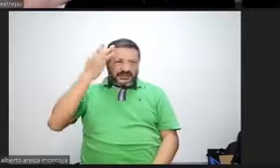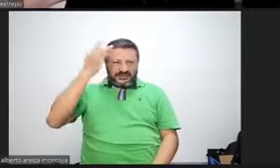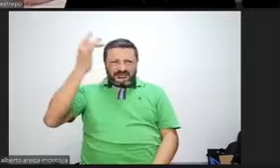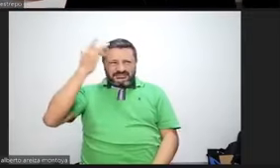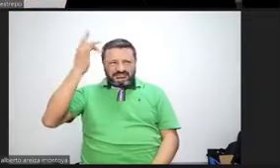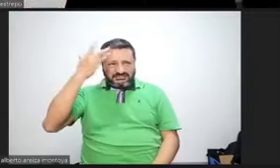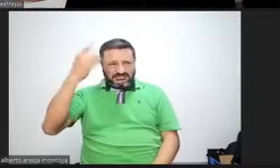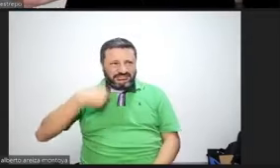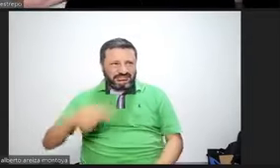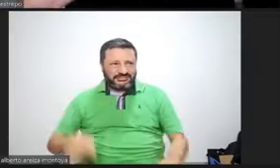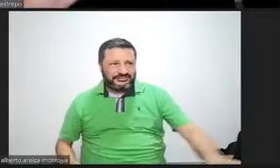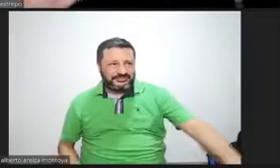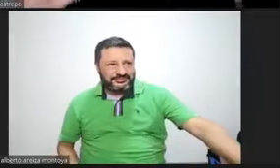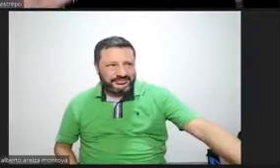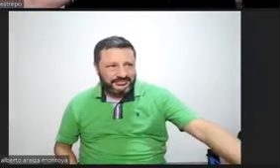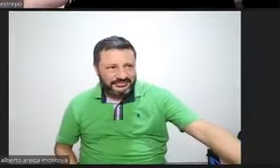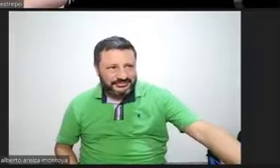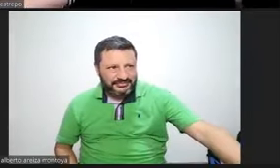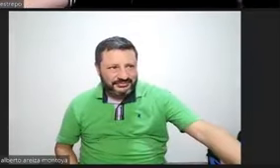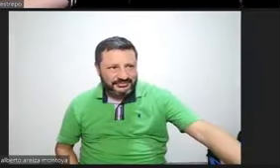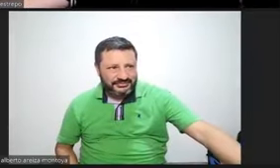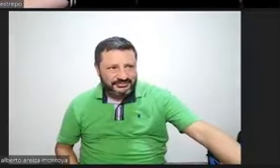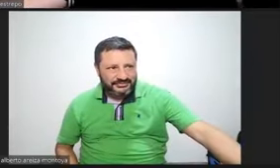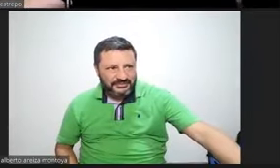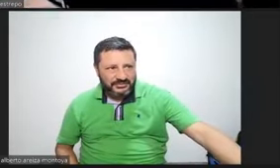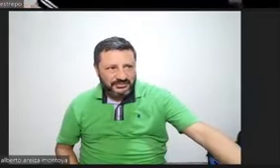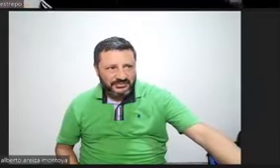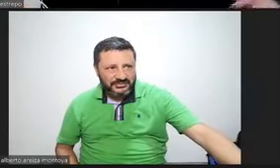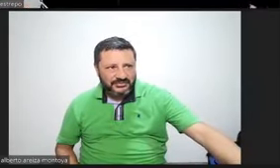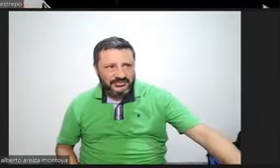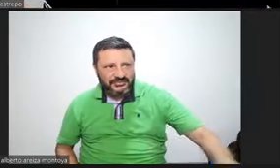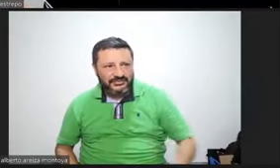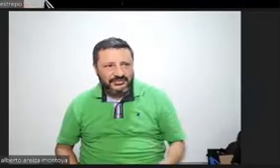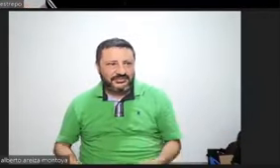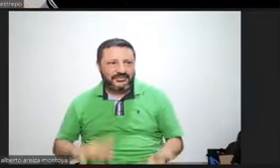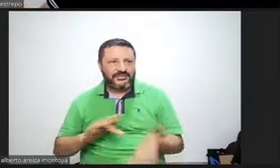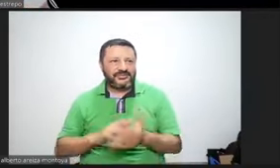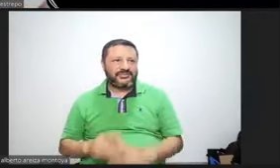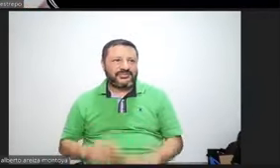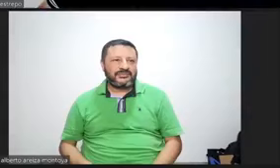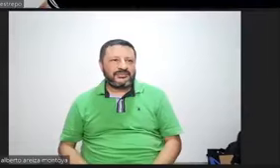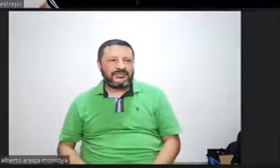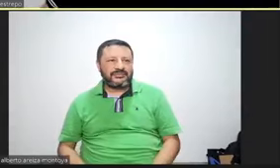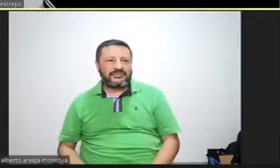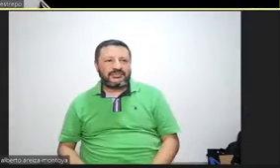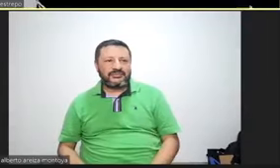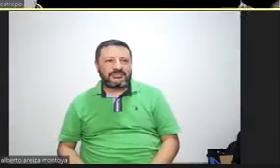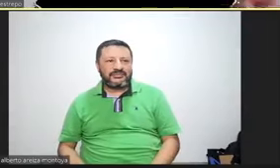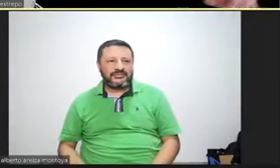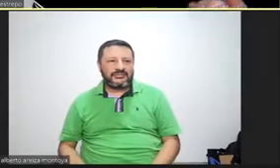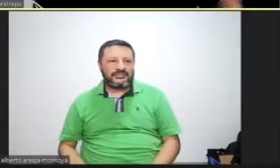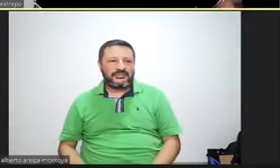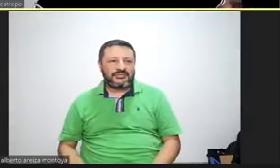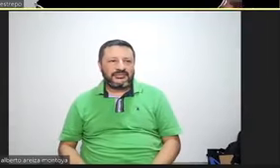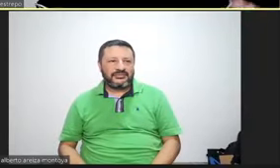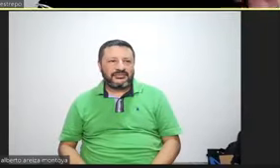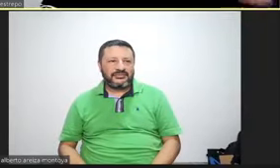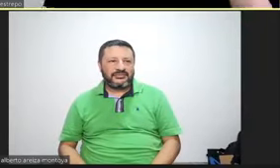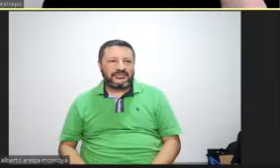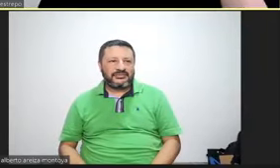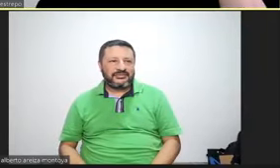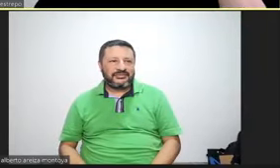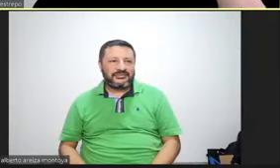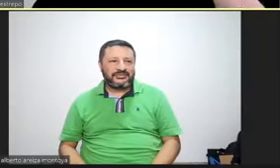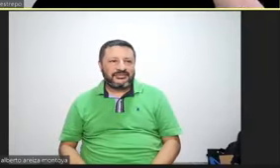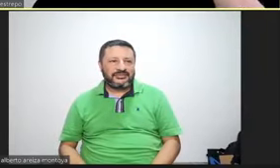fui, o sea, que hubieran dicho de pronto, entre las tres que fueron al Mundial, por ejemplo. Claro. Venga, verá que es que... Ina,